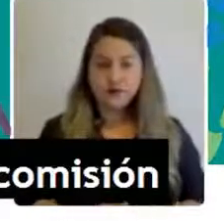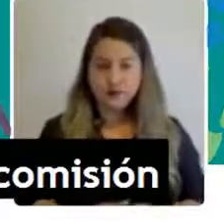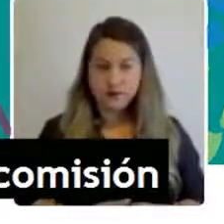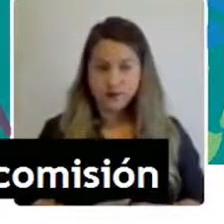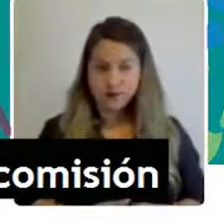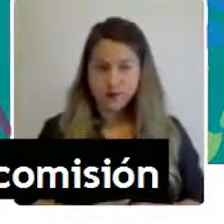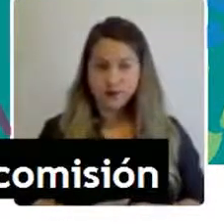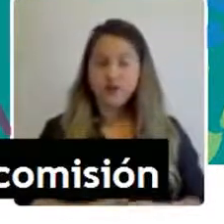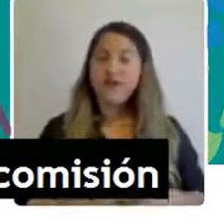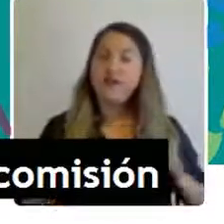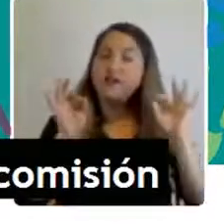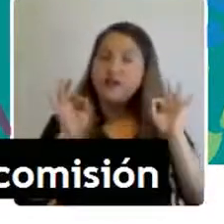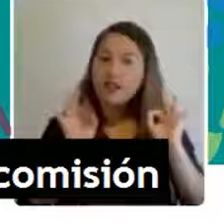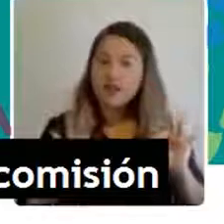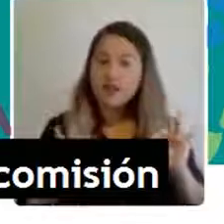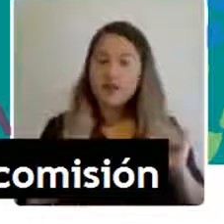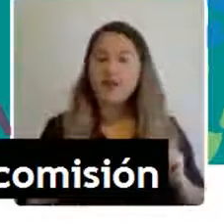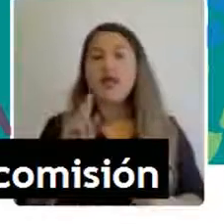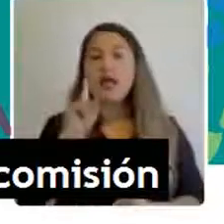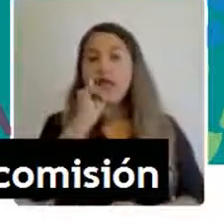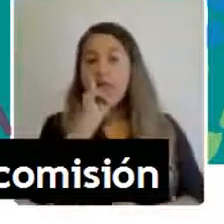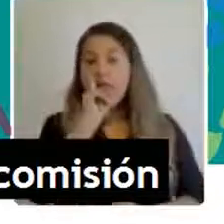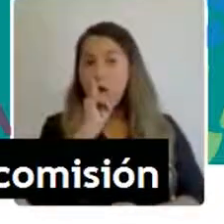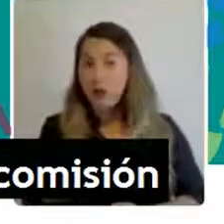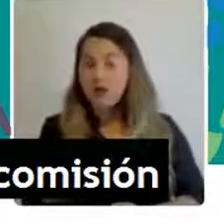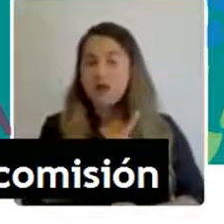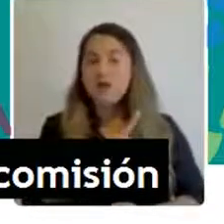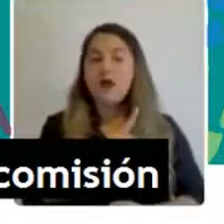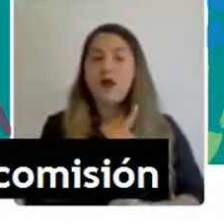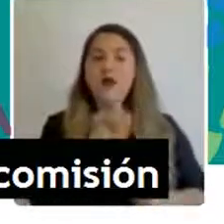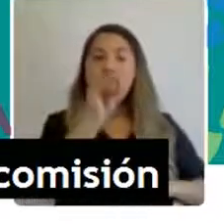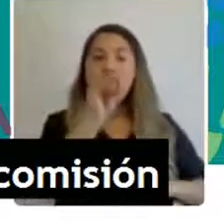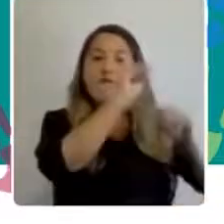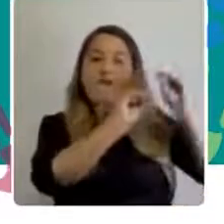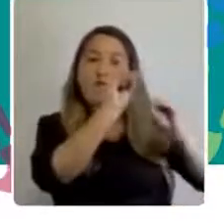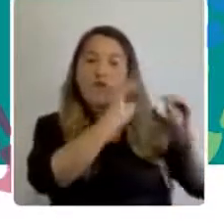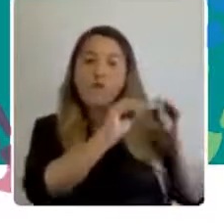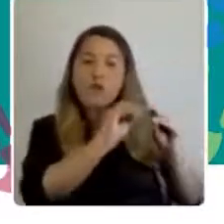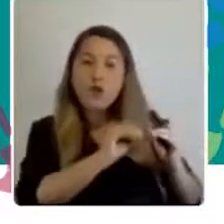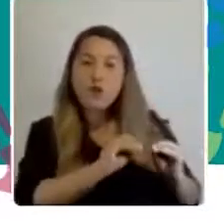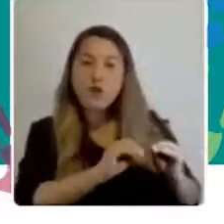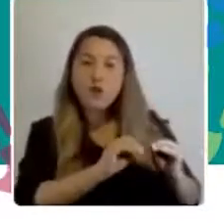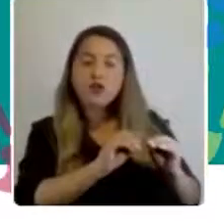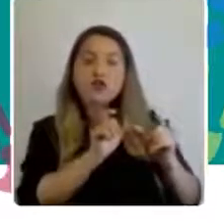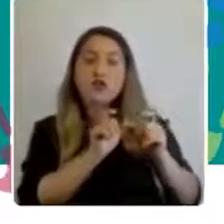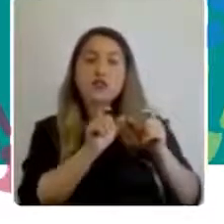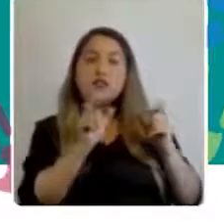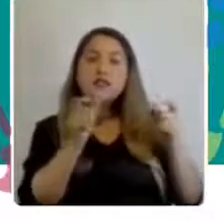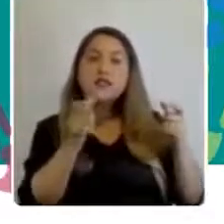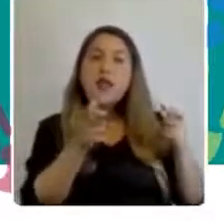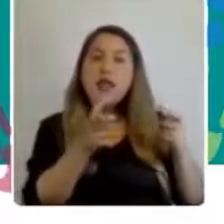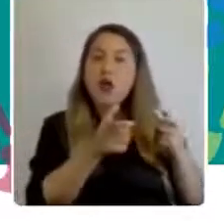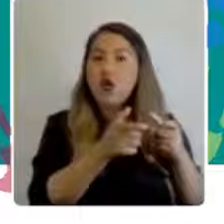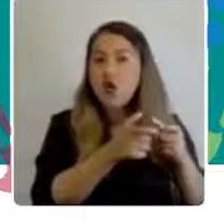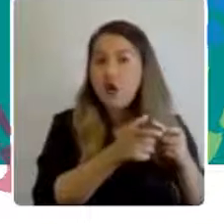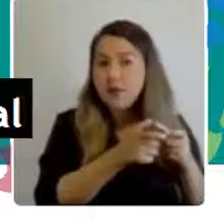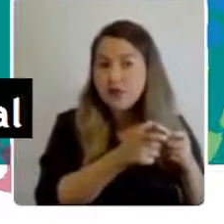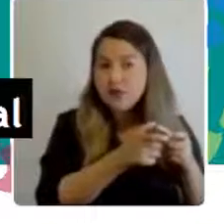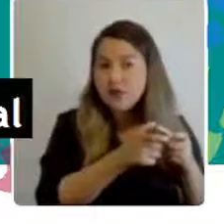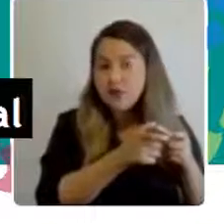Efectivamente, la última formulación de la comisión, porque ustedes, esto de una u otra